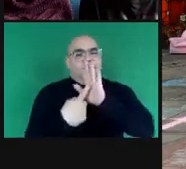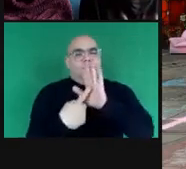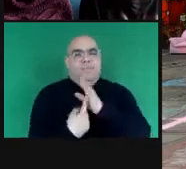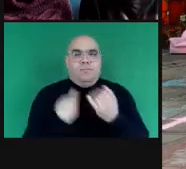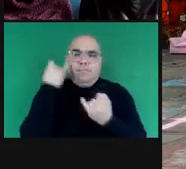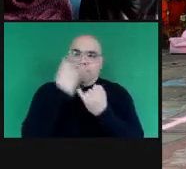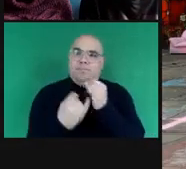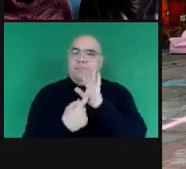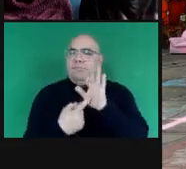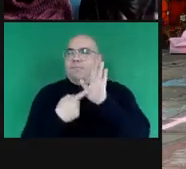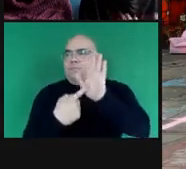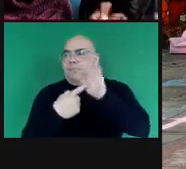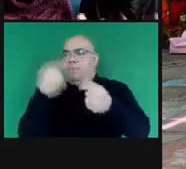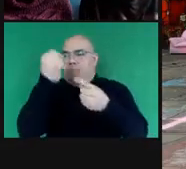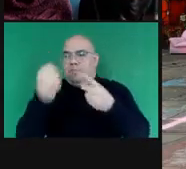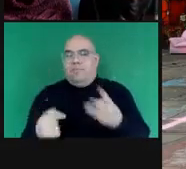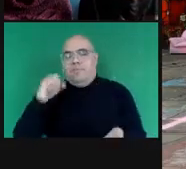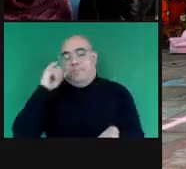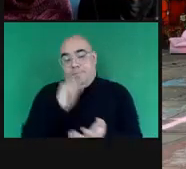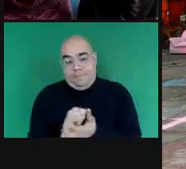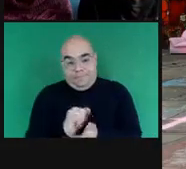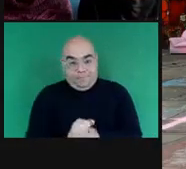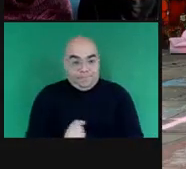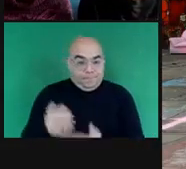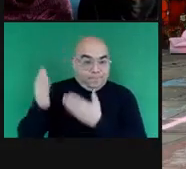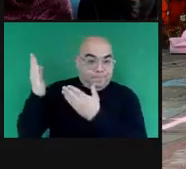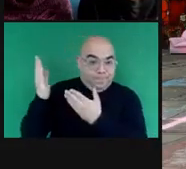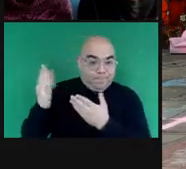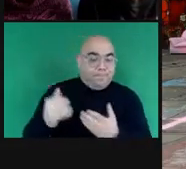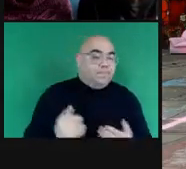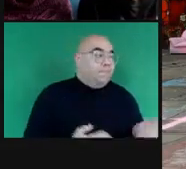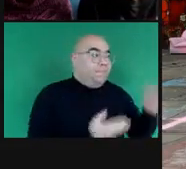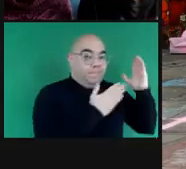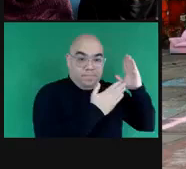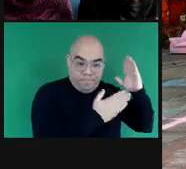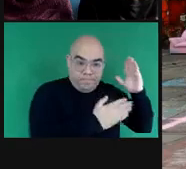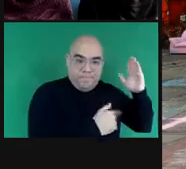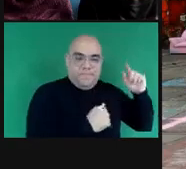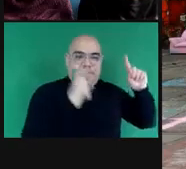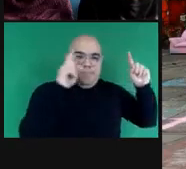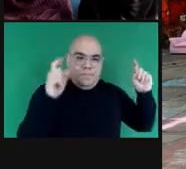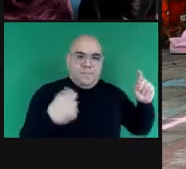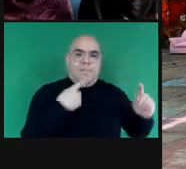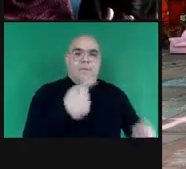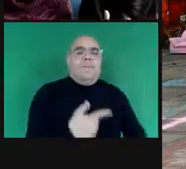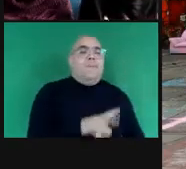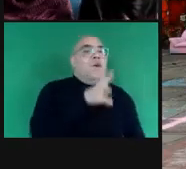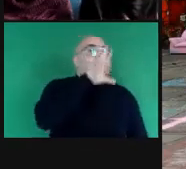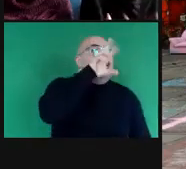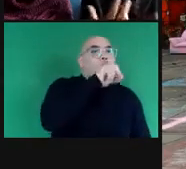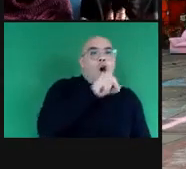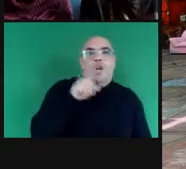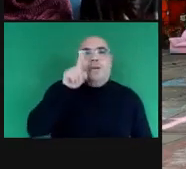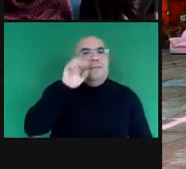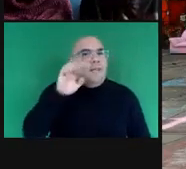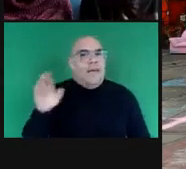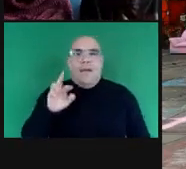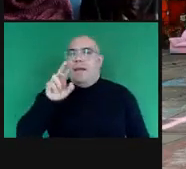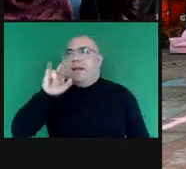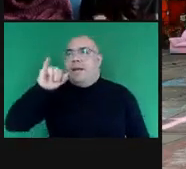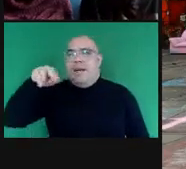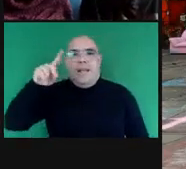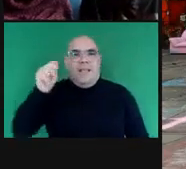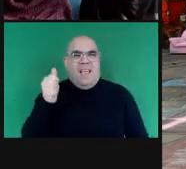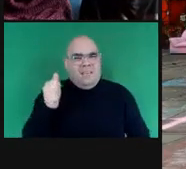sí. Entonces aquí ven el letrero No se rinda, ¿no? Que habla un poco de este graffiti emocional, ¿no?